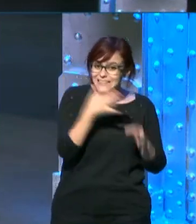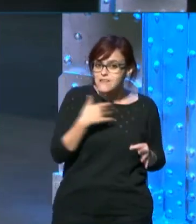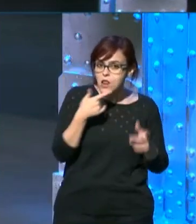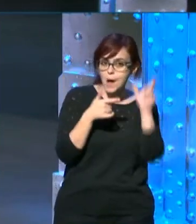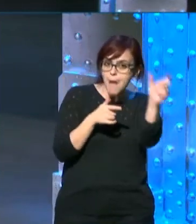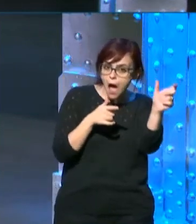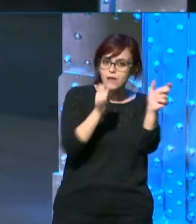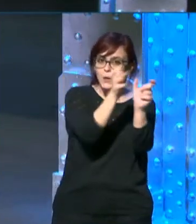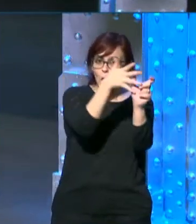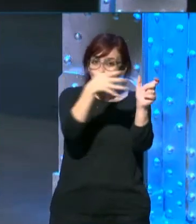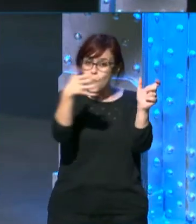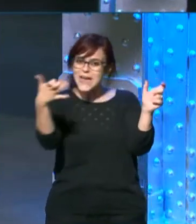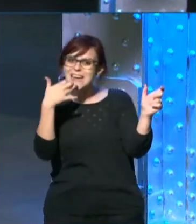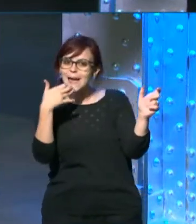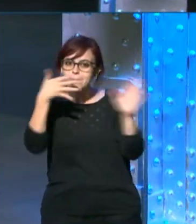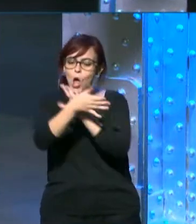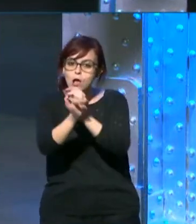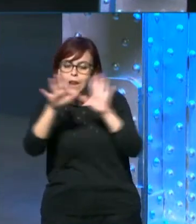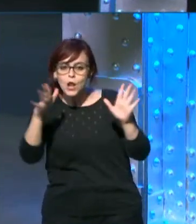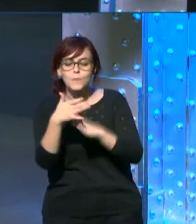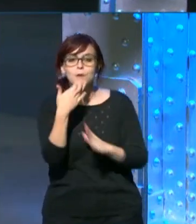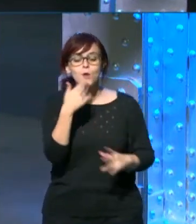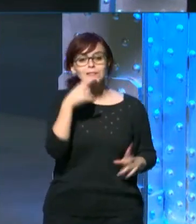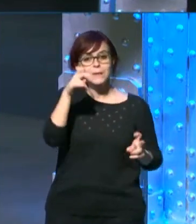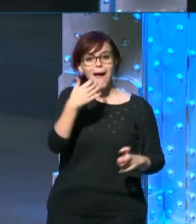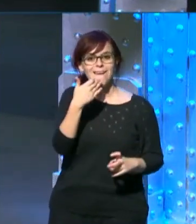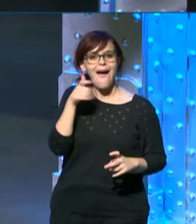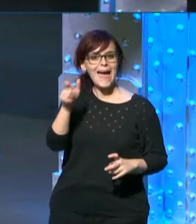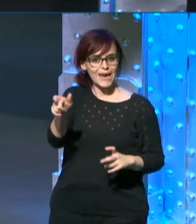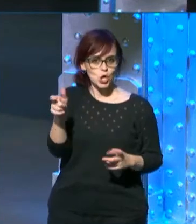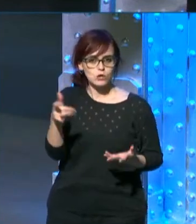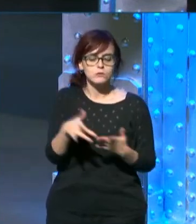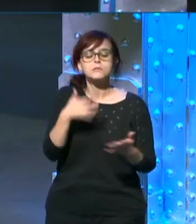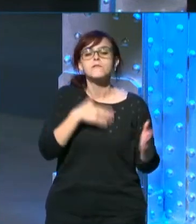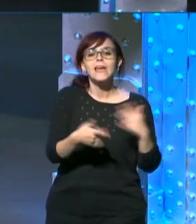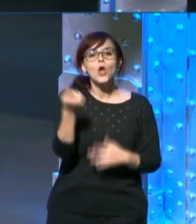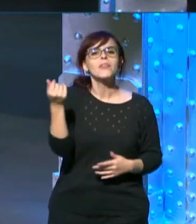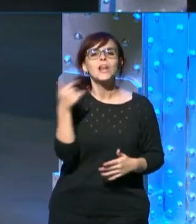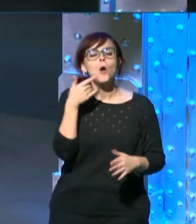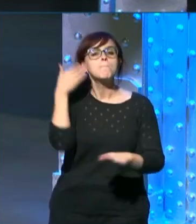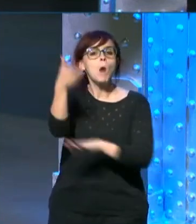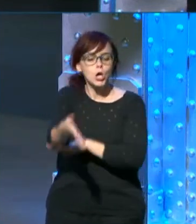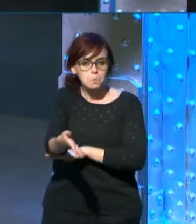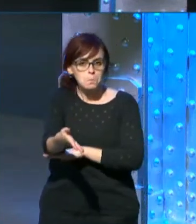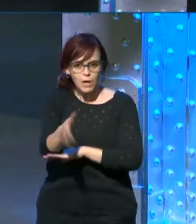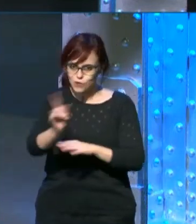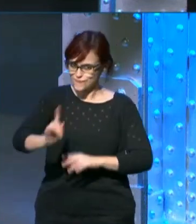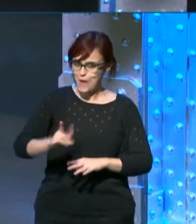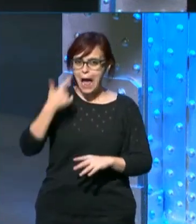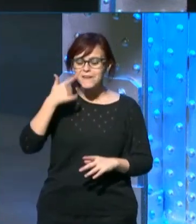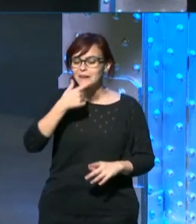quedará claro. En el ejemplo que ponía Carmen, el cajero. No es decir que yo voy al cajero a sacar dinero, es decir, yo si voy a sacar al